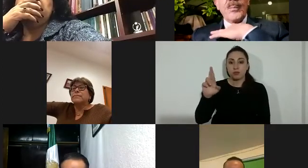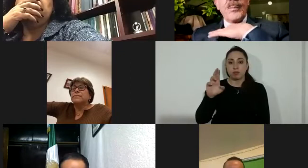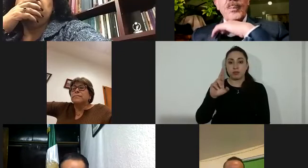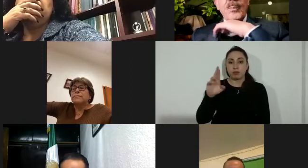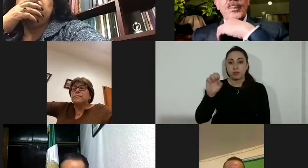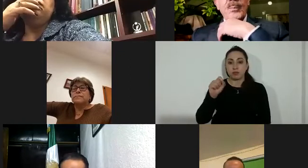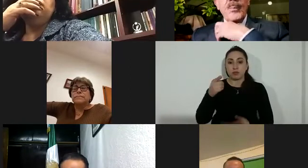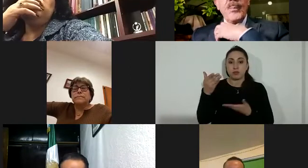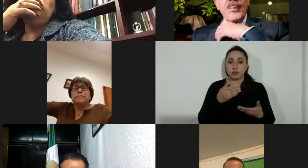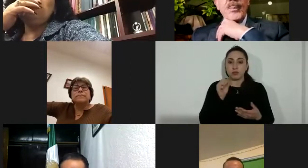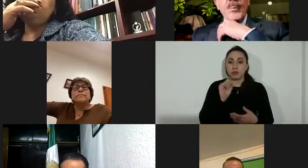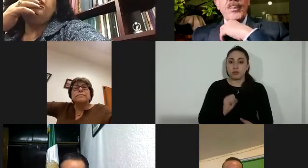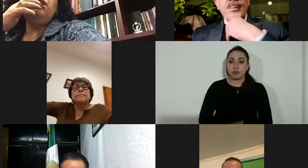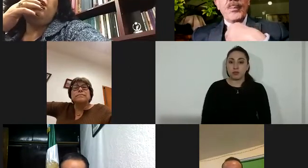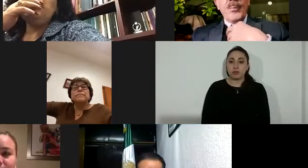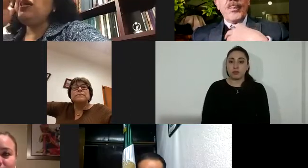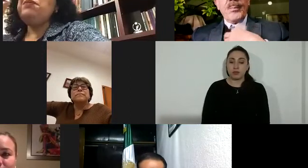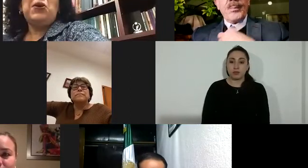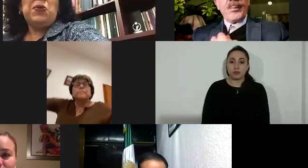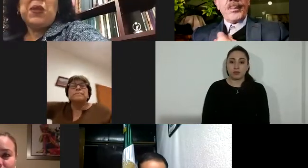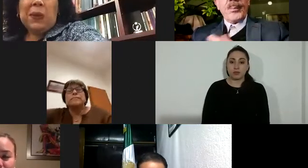Ricardo Rubio, presente. Gracias, diputado.